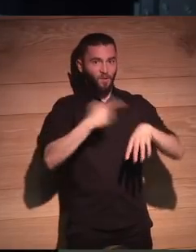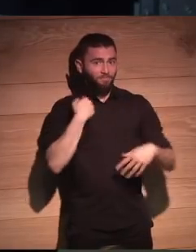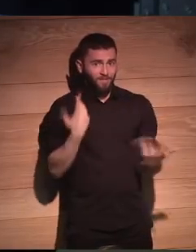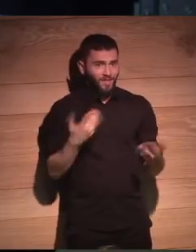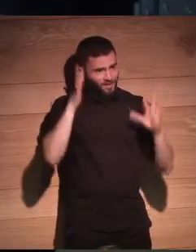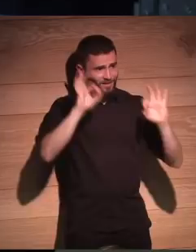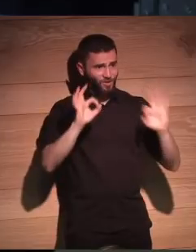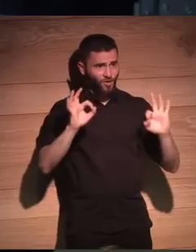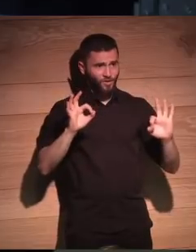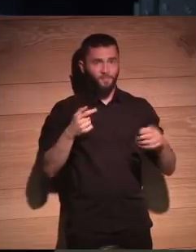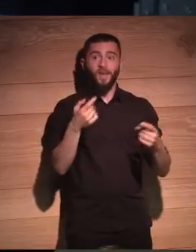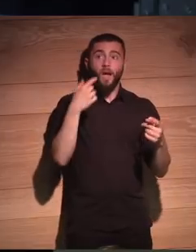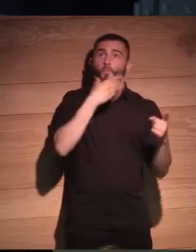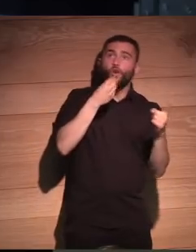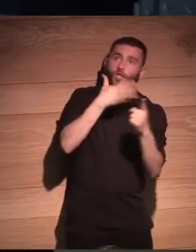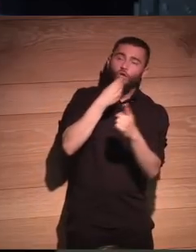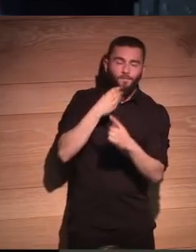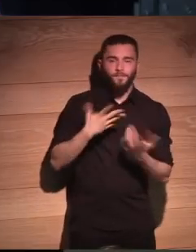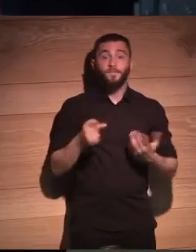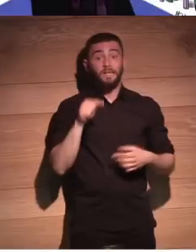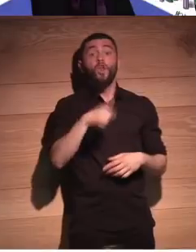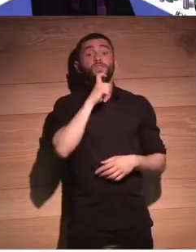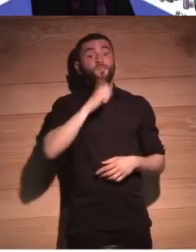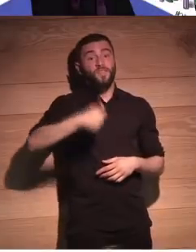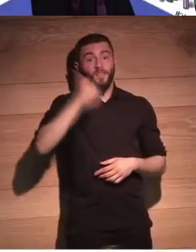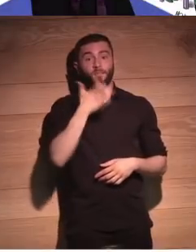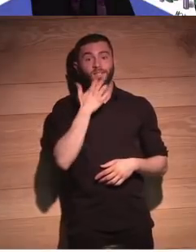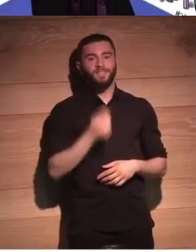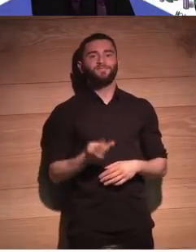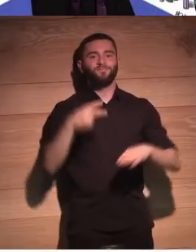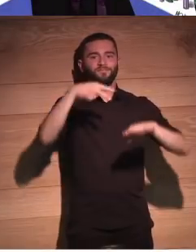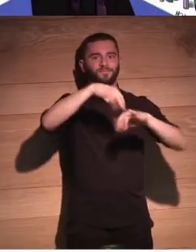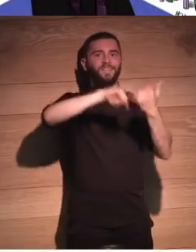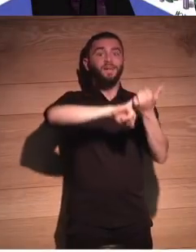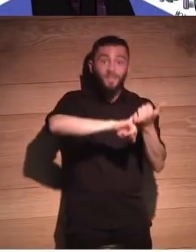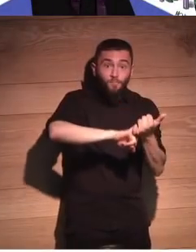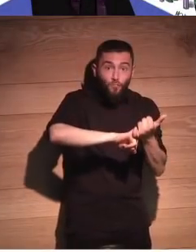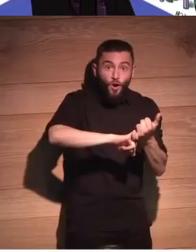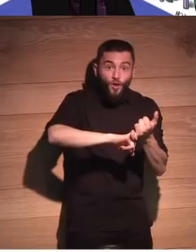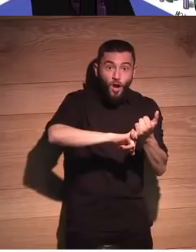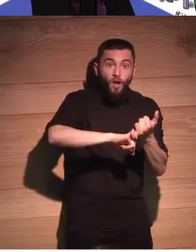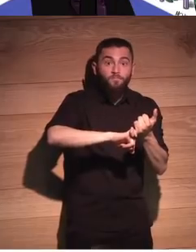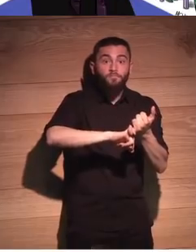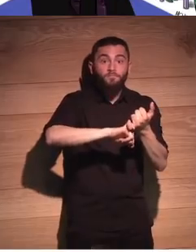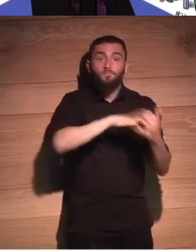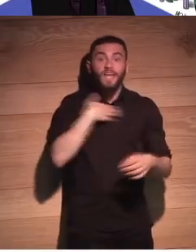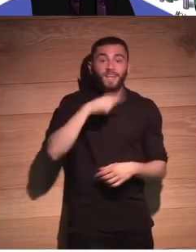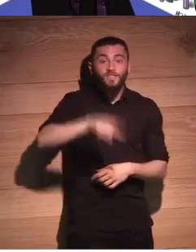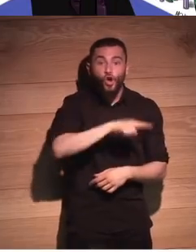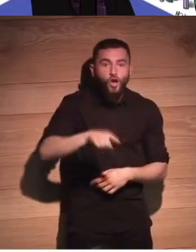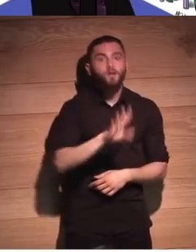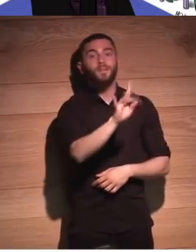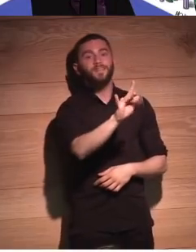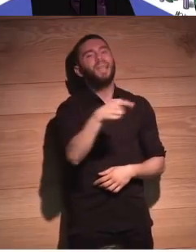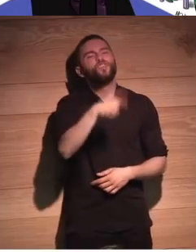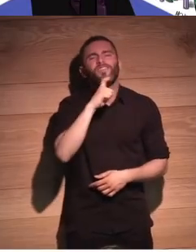la verdad. Pero está a punto de... Es más difícil que diga que sí en el altar. Ahí hay más problemas. Ya. Pero bueno, casi pasa por el altar, eso es